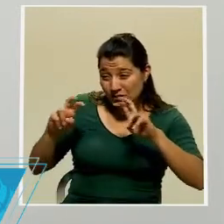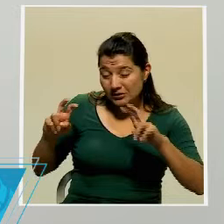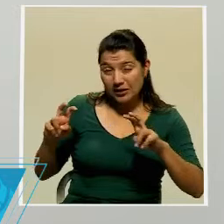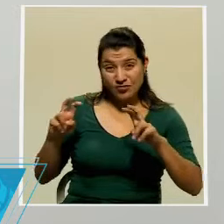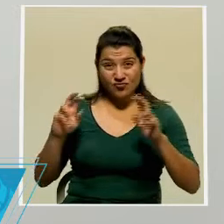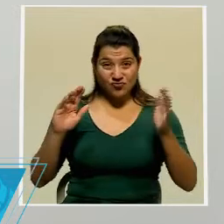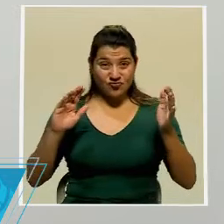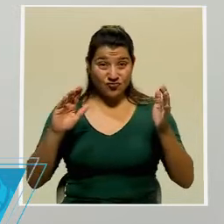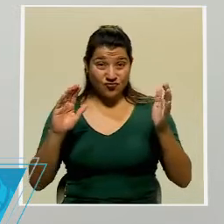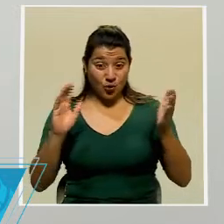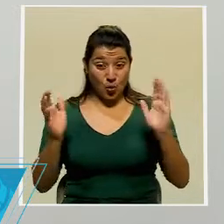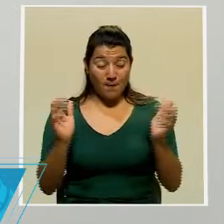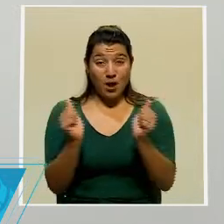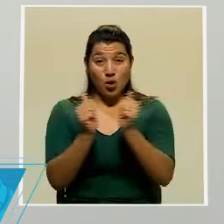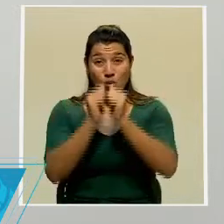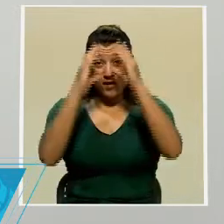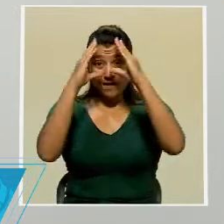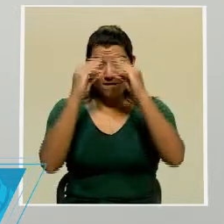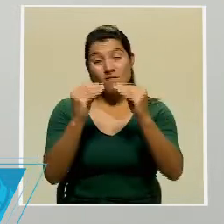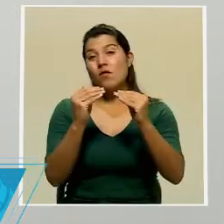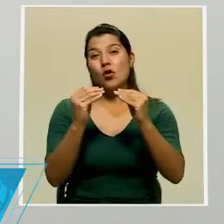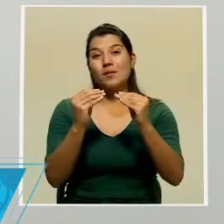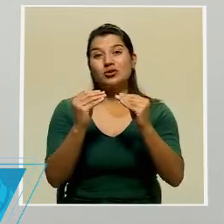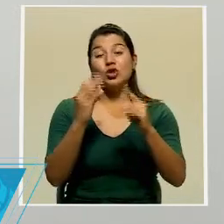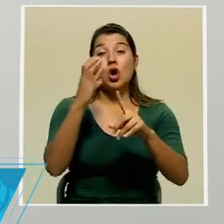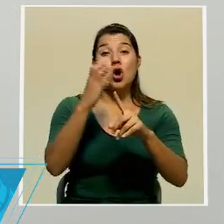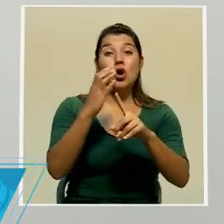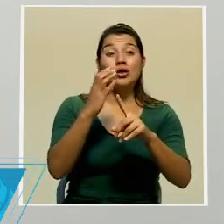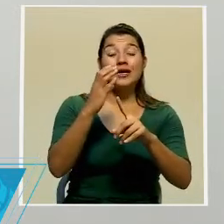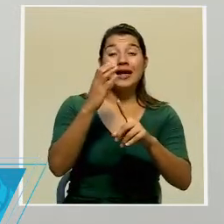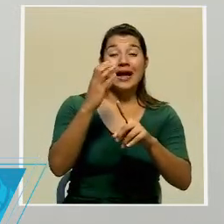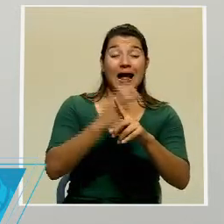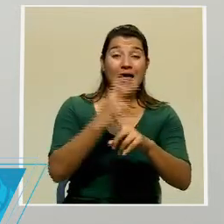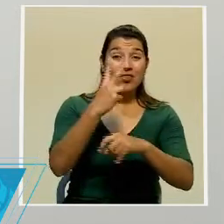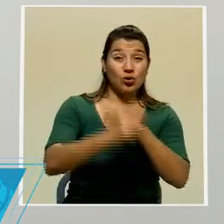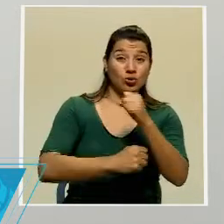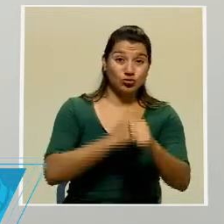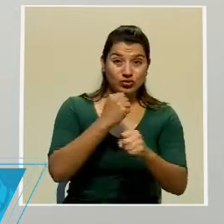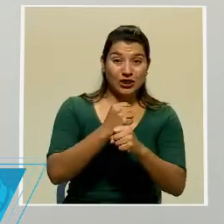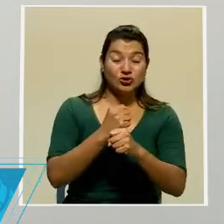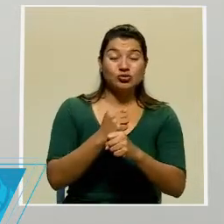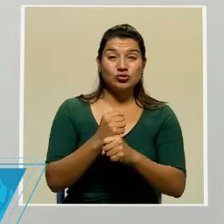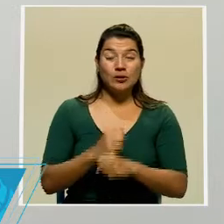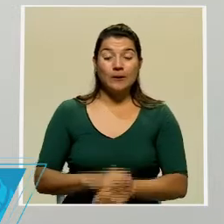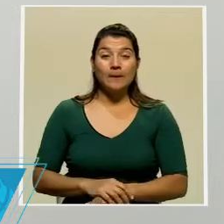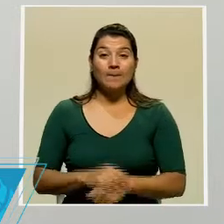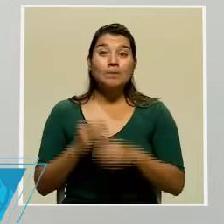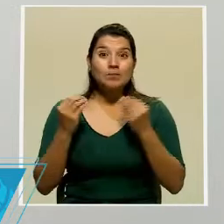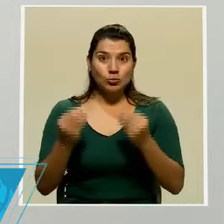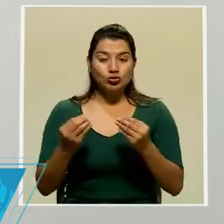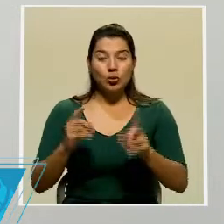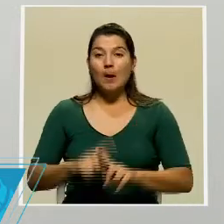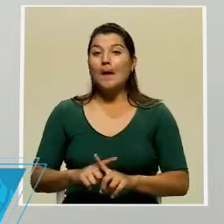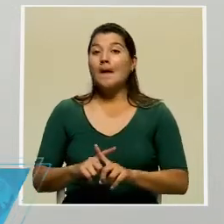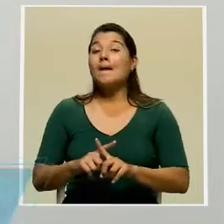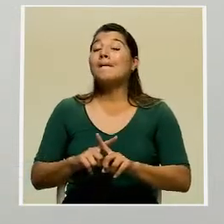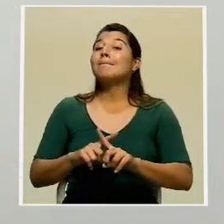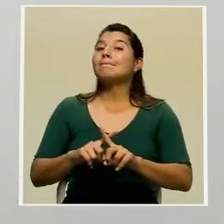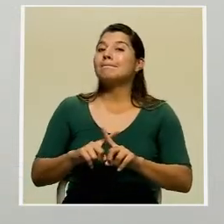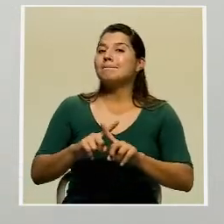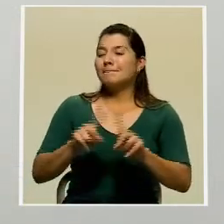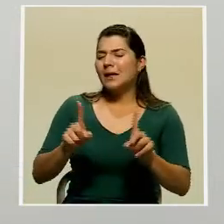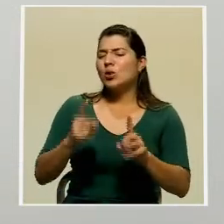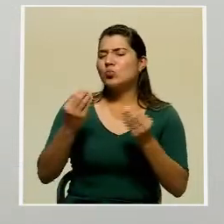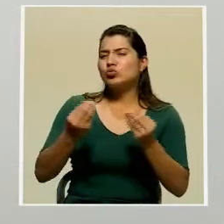interanuales, la cantidad de emisores sí ha disminuido 1 y los tipos de tarjetas disminuido 40. Sin embargo, también la morosidad de